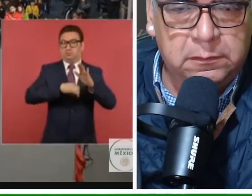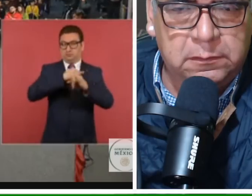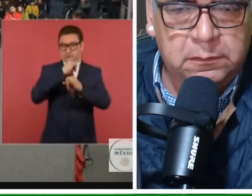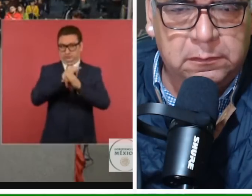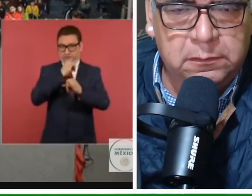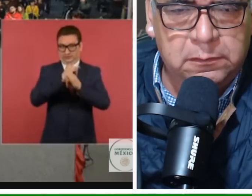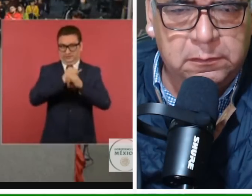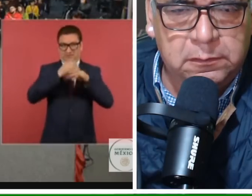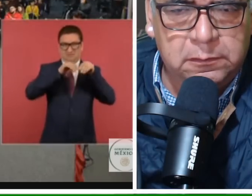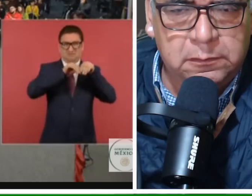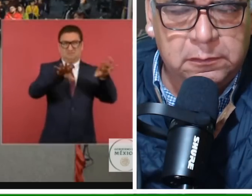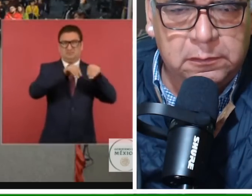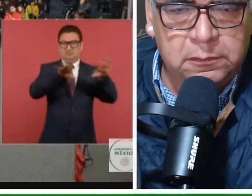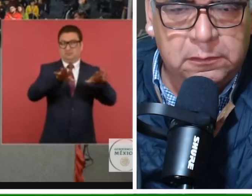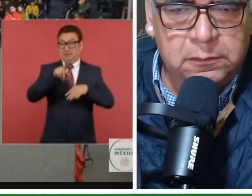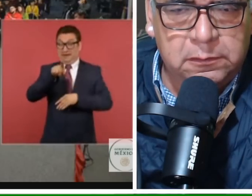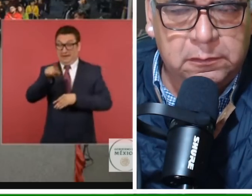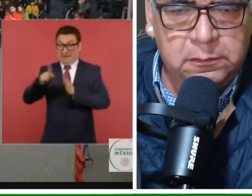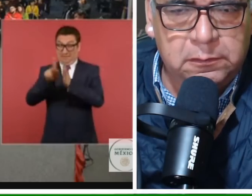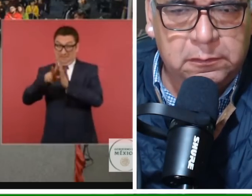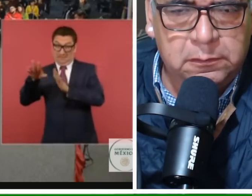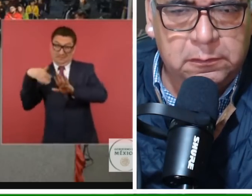que aun cuando lo han querido también